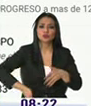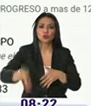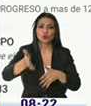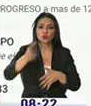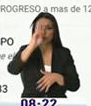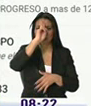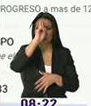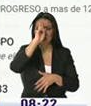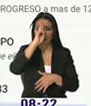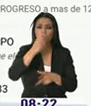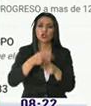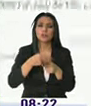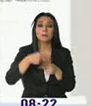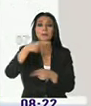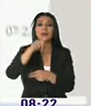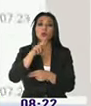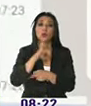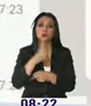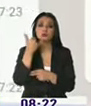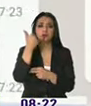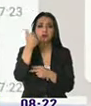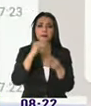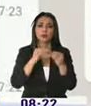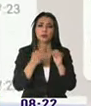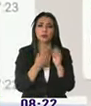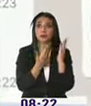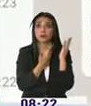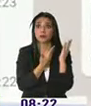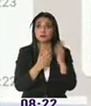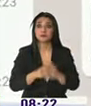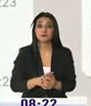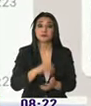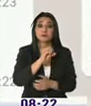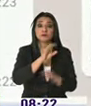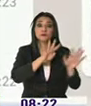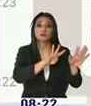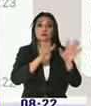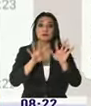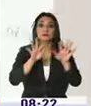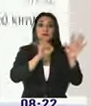Rumiñahui, se llama Peluche. Por favor, comunicarse a los teléfonos, ahí está,